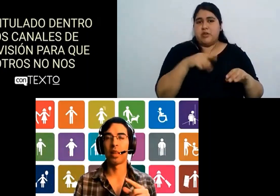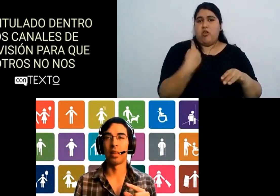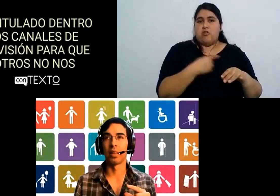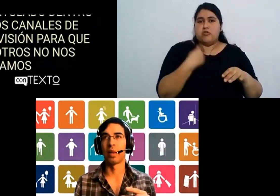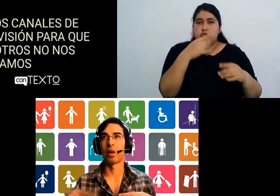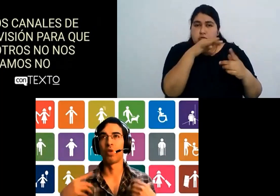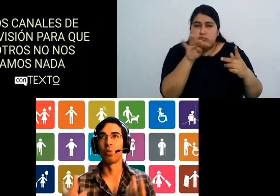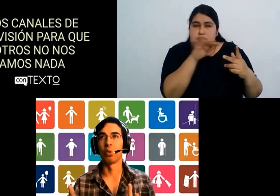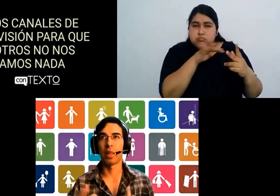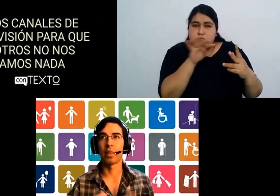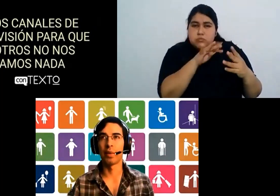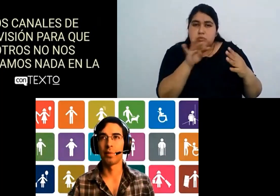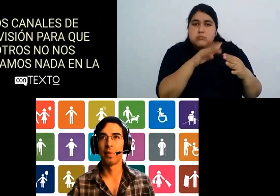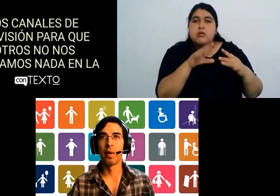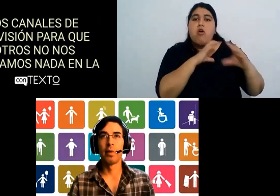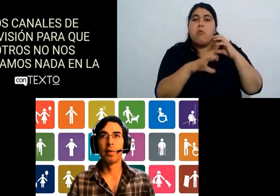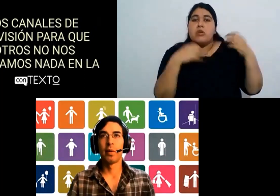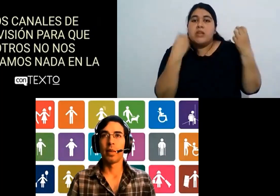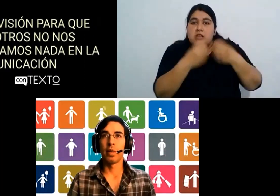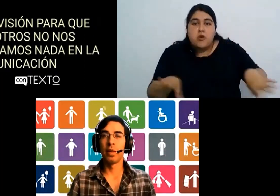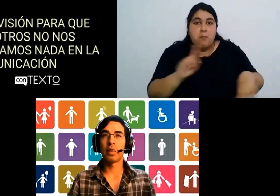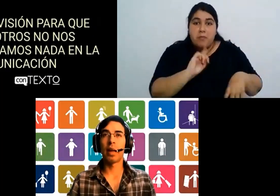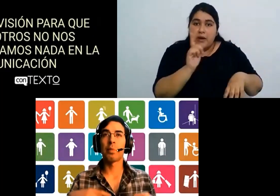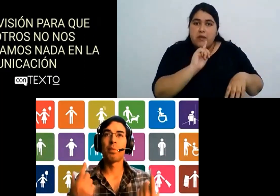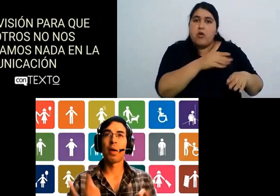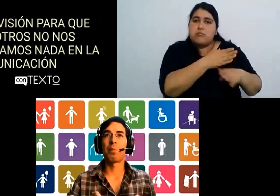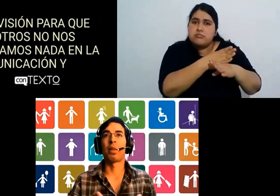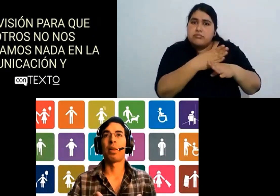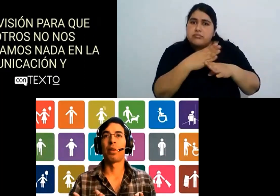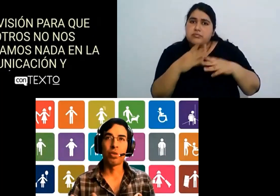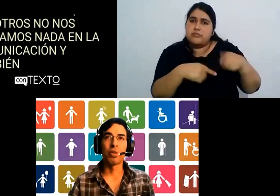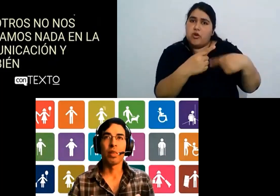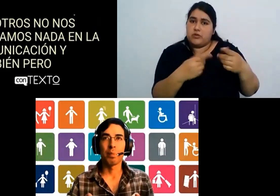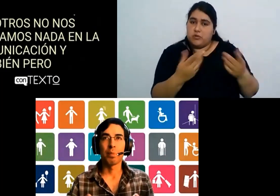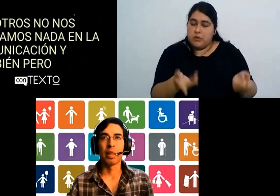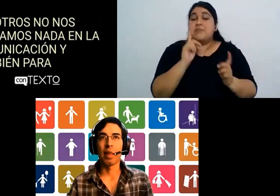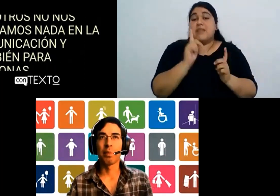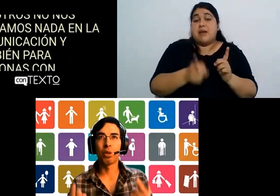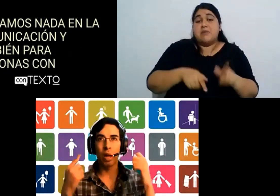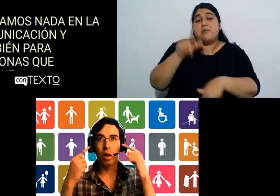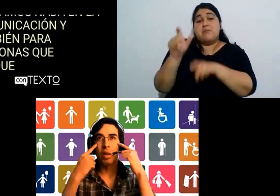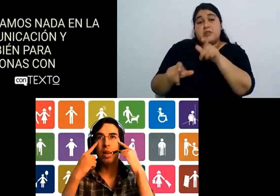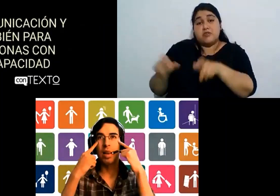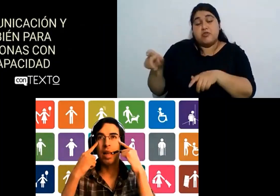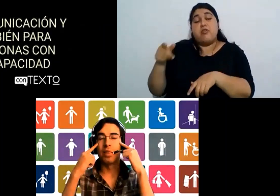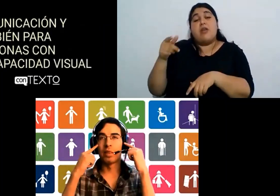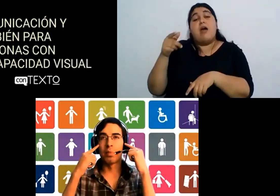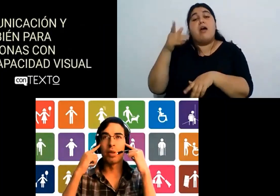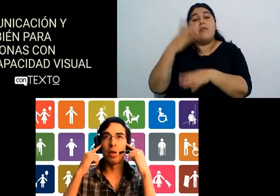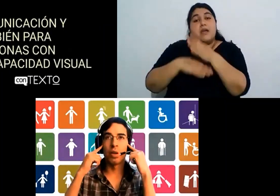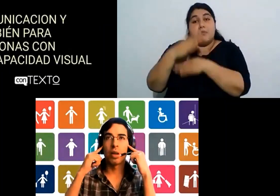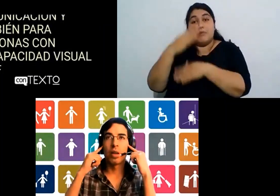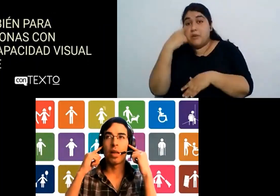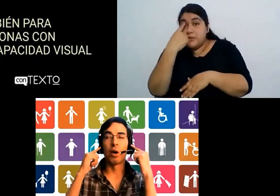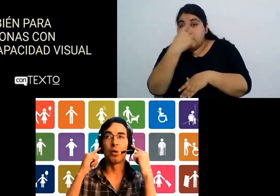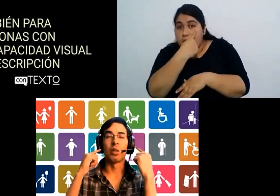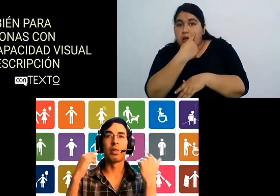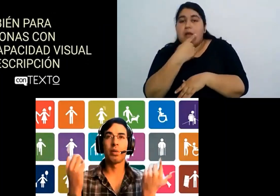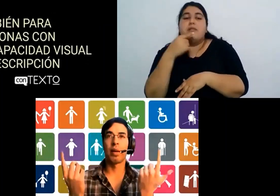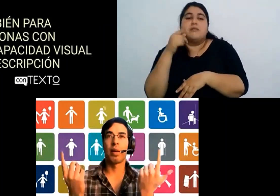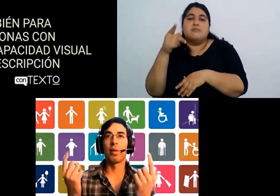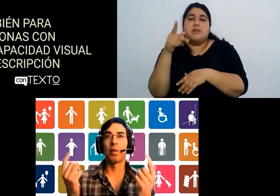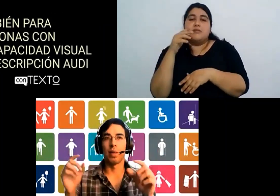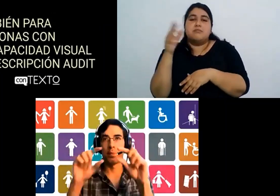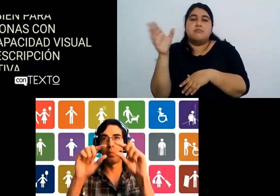nada en la comunicación. Y también para personas con discapacidad visual, la descripción